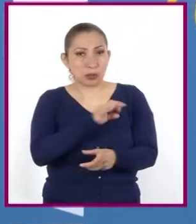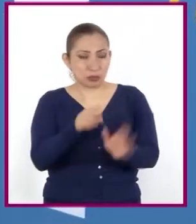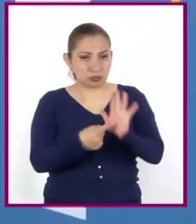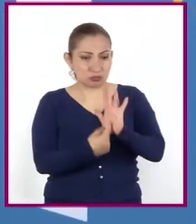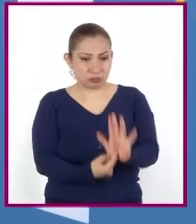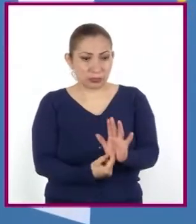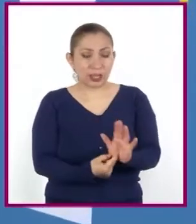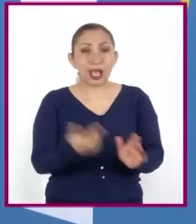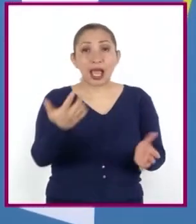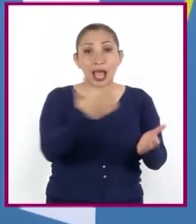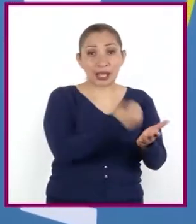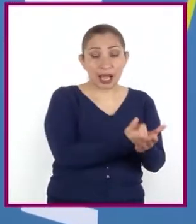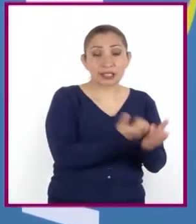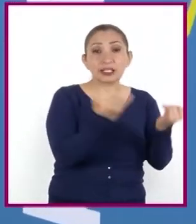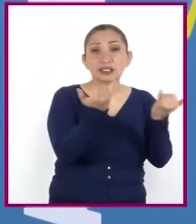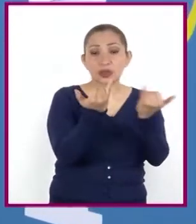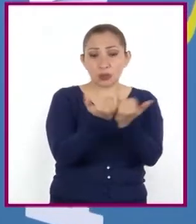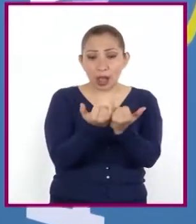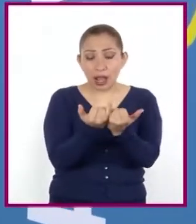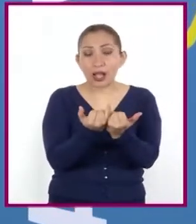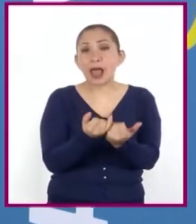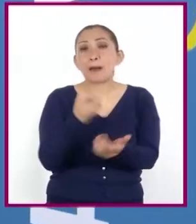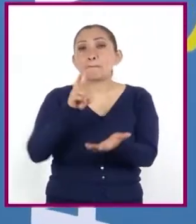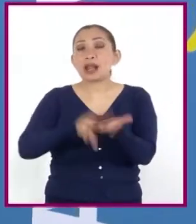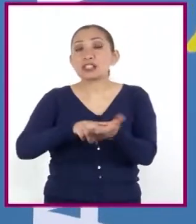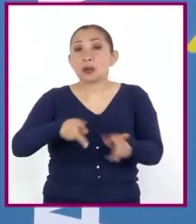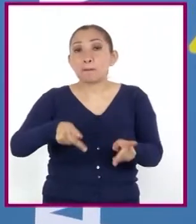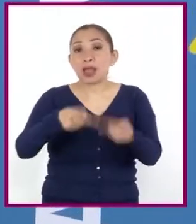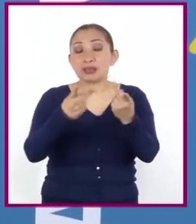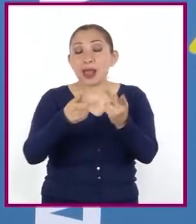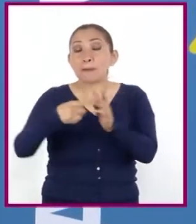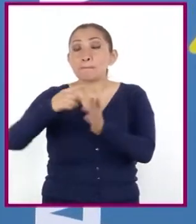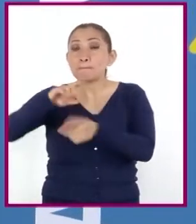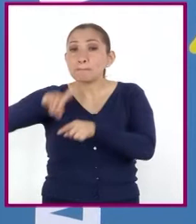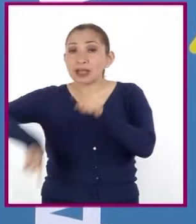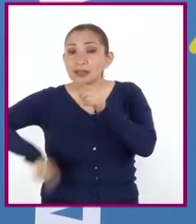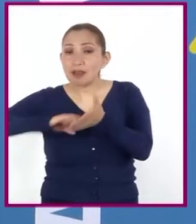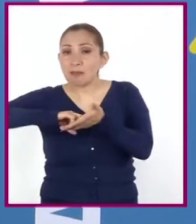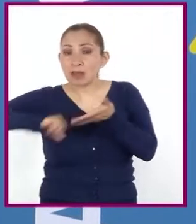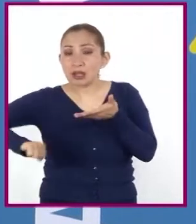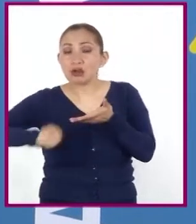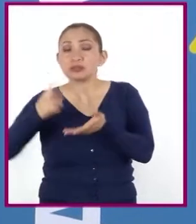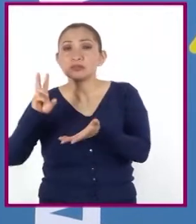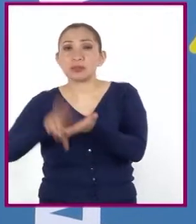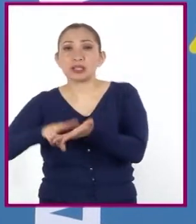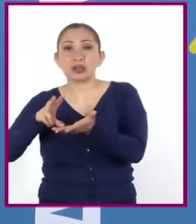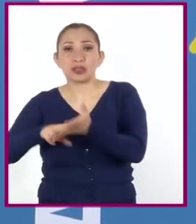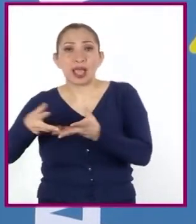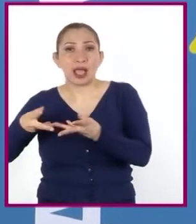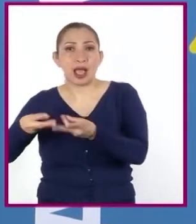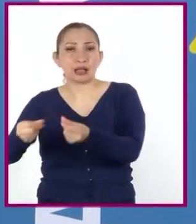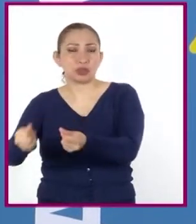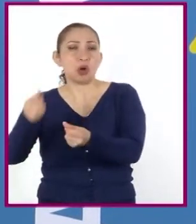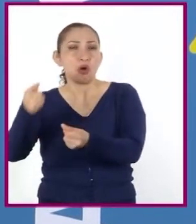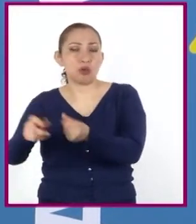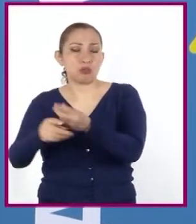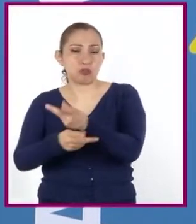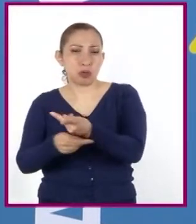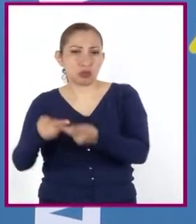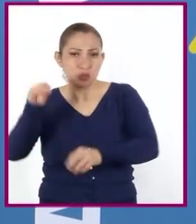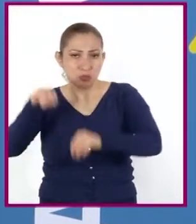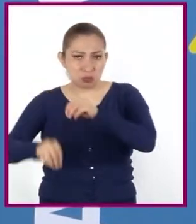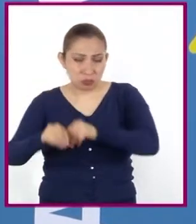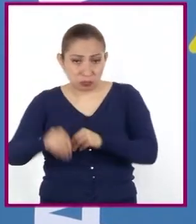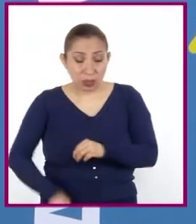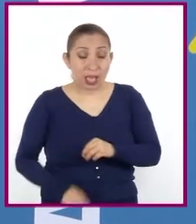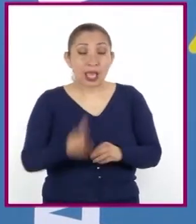como ganancia es igual a precio de venta menos costo de producción. 3. Que el costo